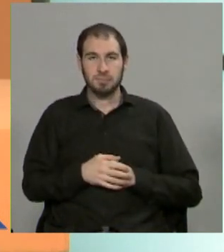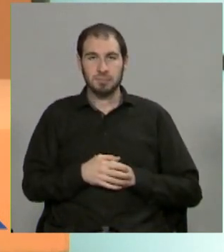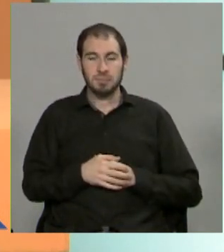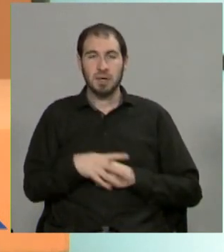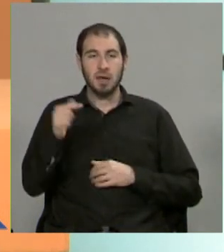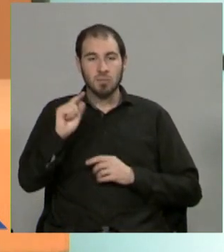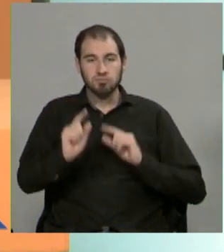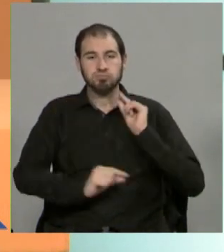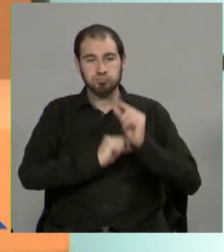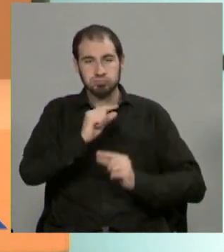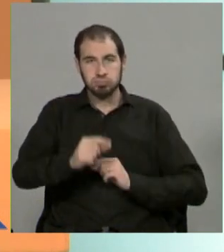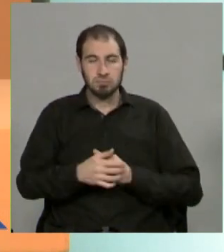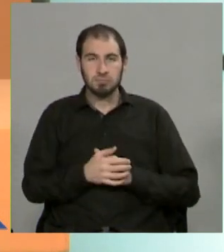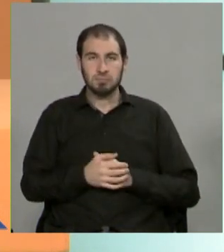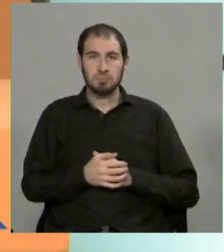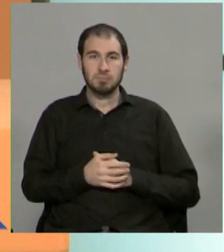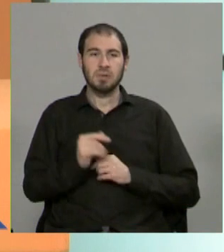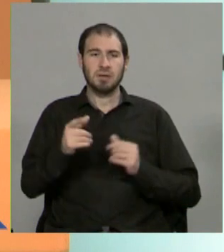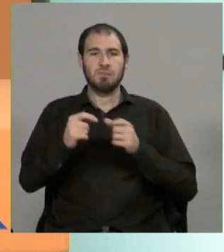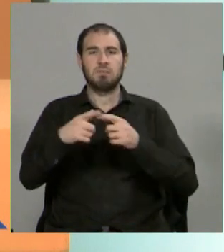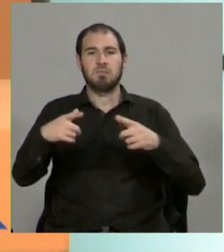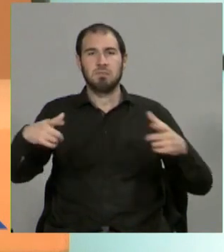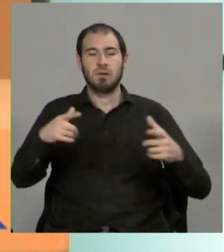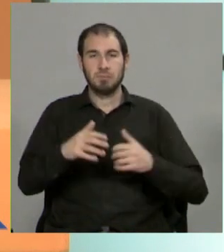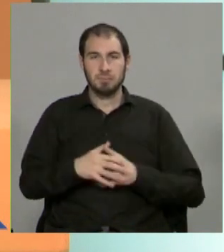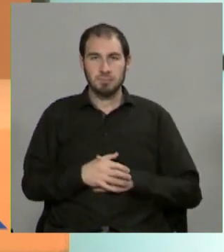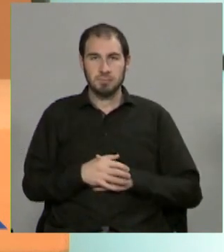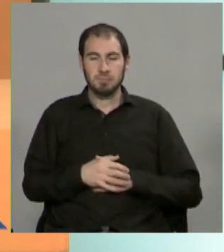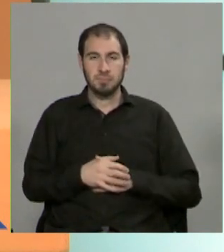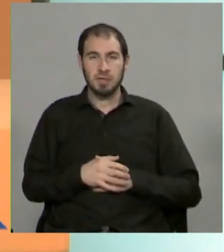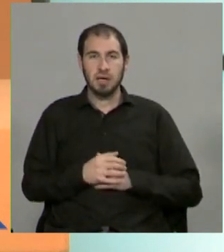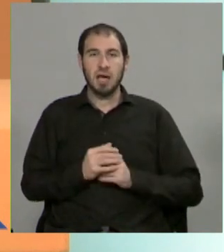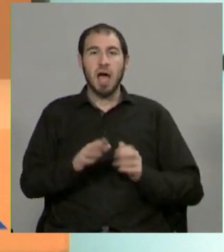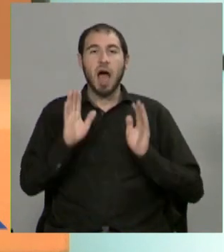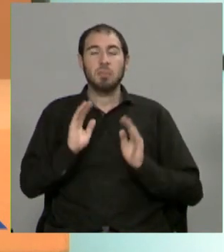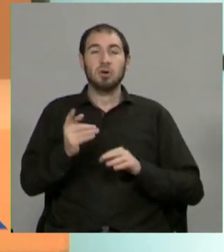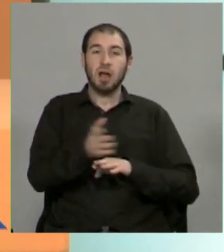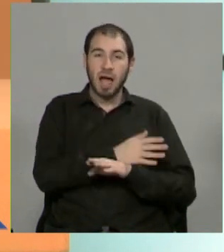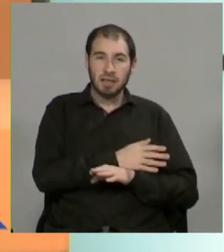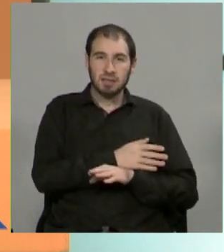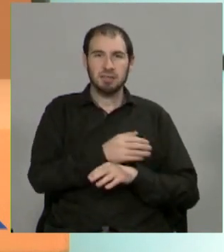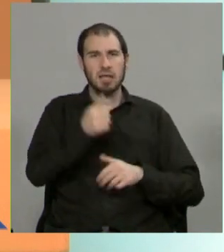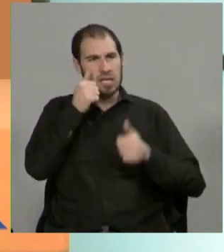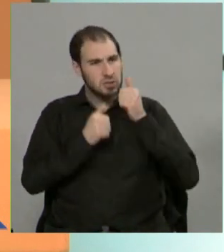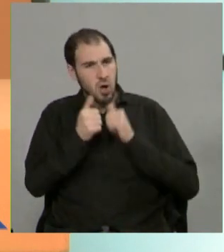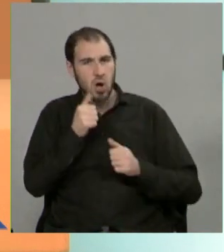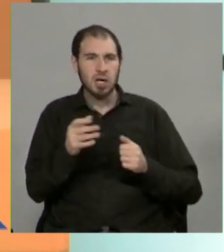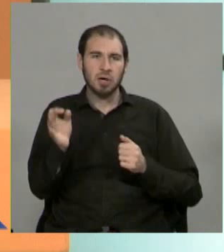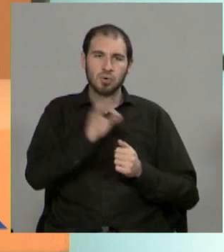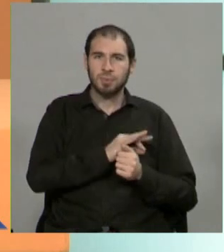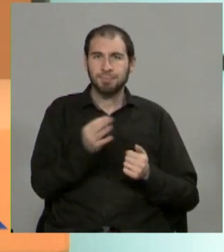es cada vez más grande, en el sentido de que quizás antes había que haber lesiones, había que